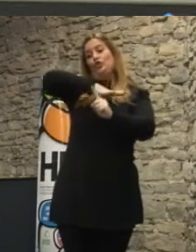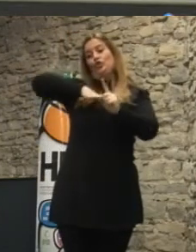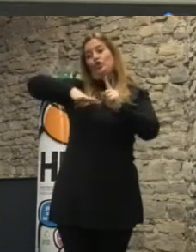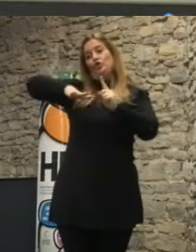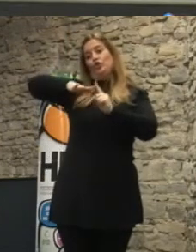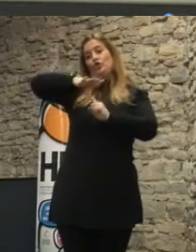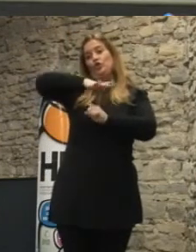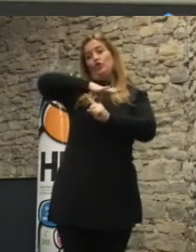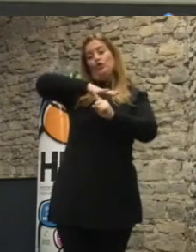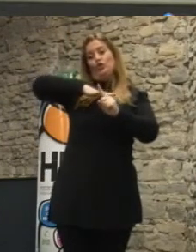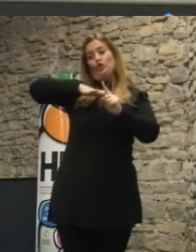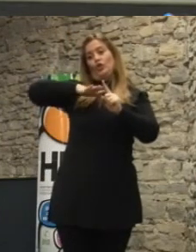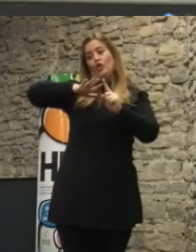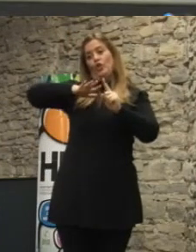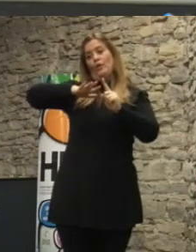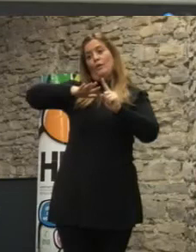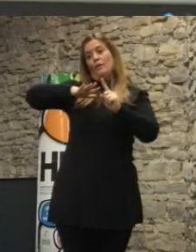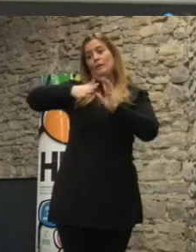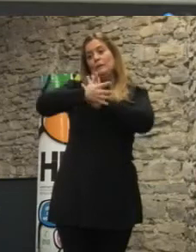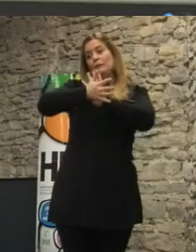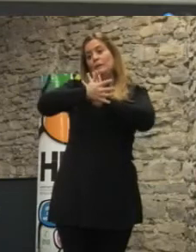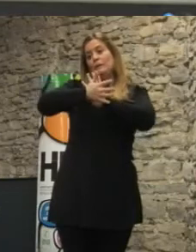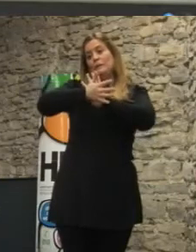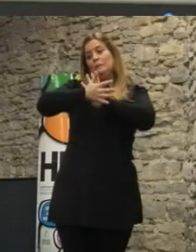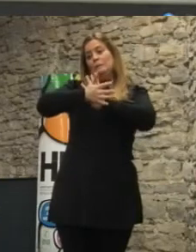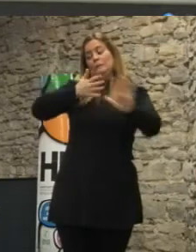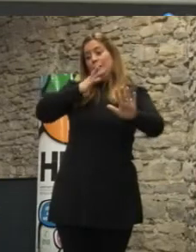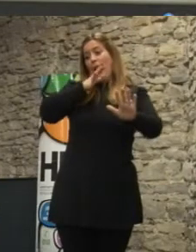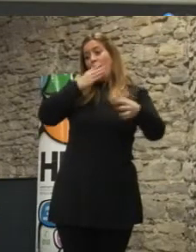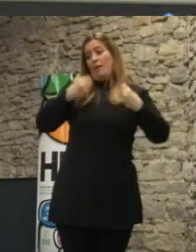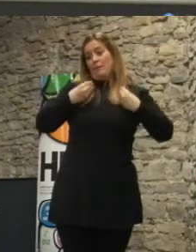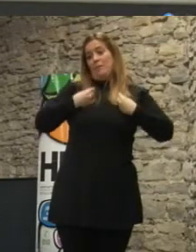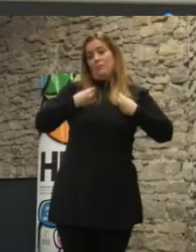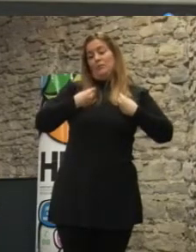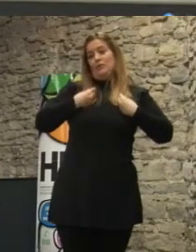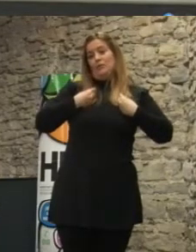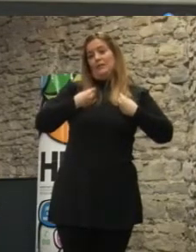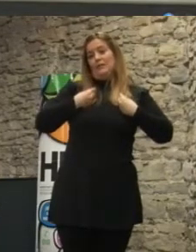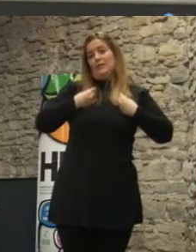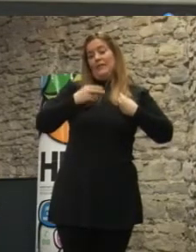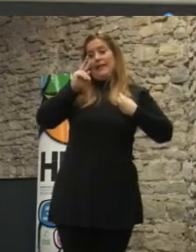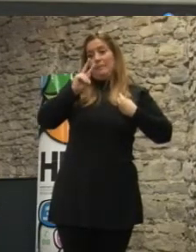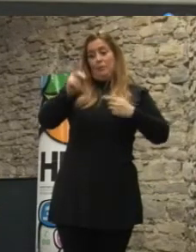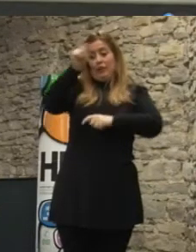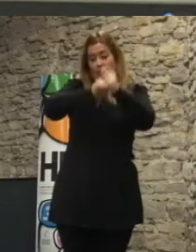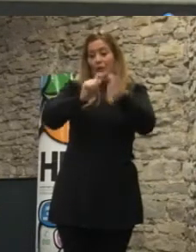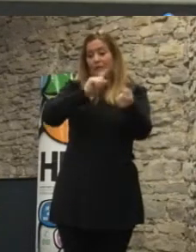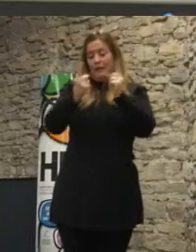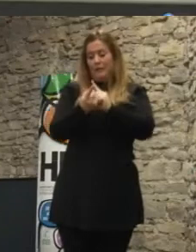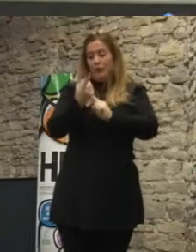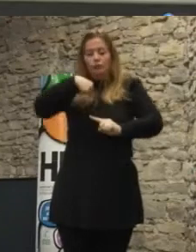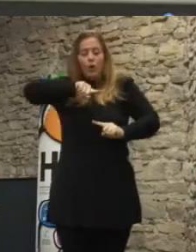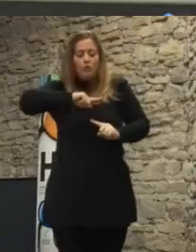vertiginoso en el que vivimos, ¿no será necesario también que las asociaciones, en vez de tratar de